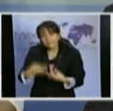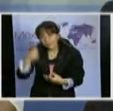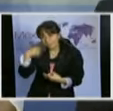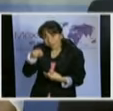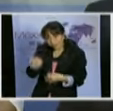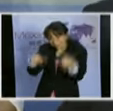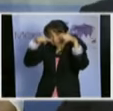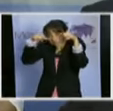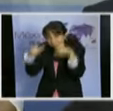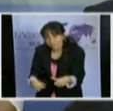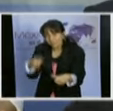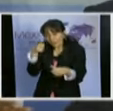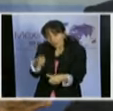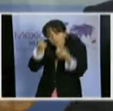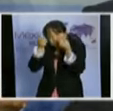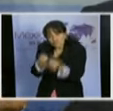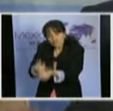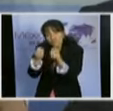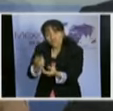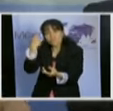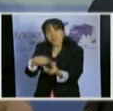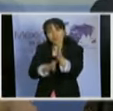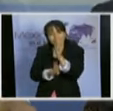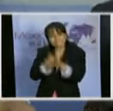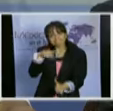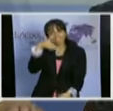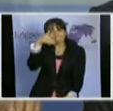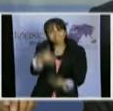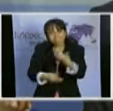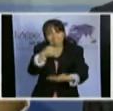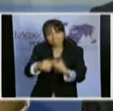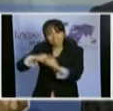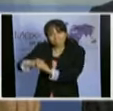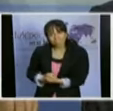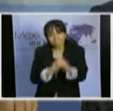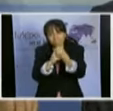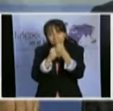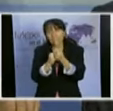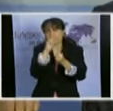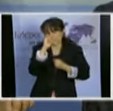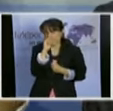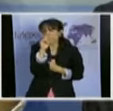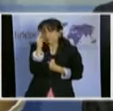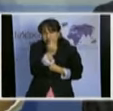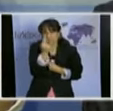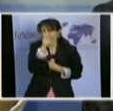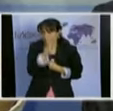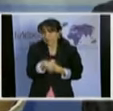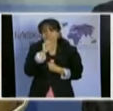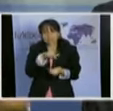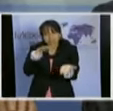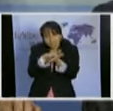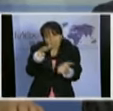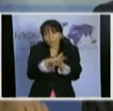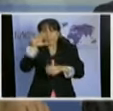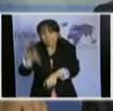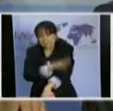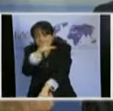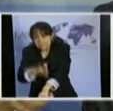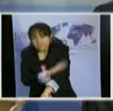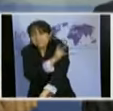desarrollo. Va a ser fundamental seguir invirtiendo energía para tejer la